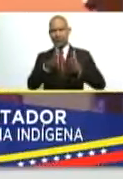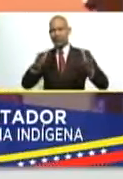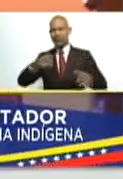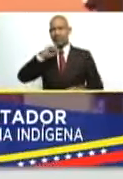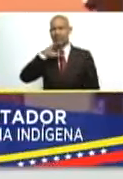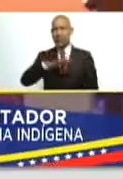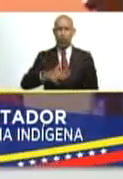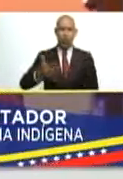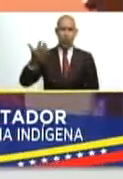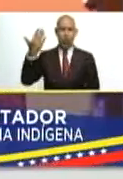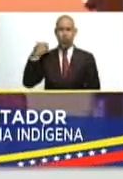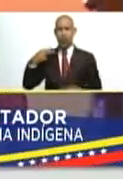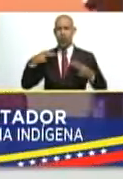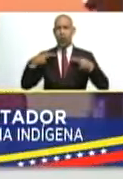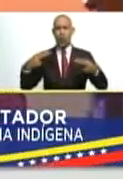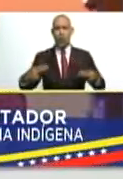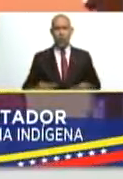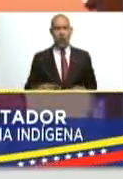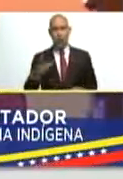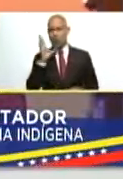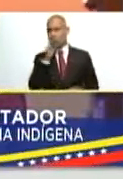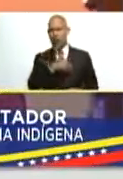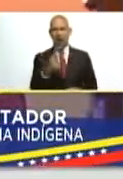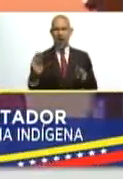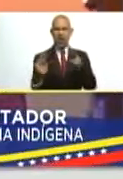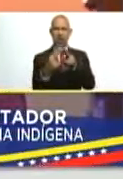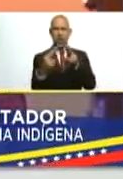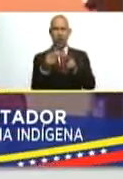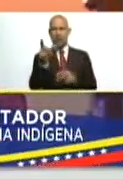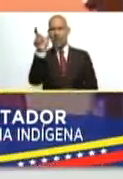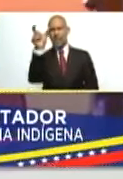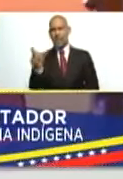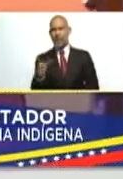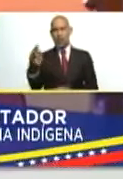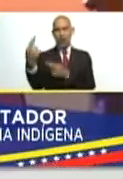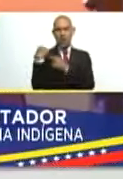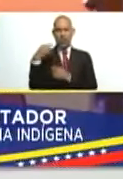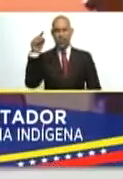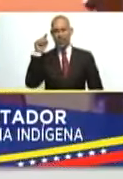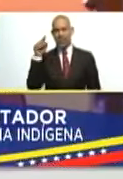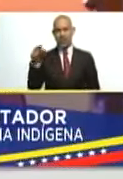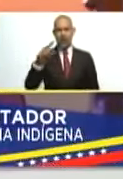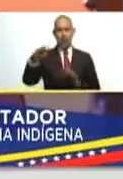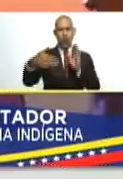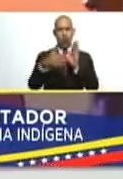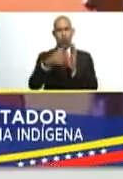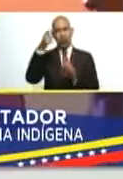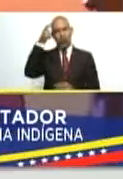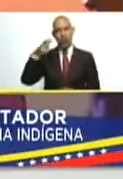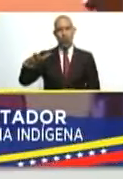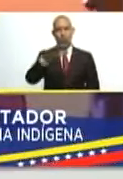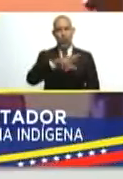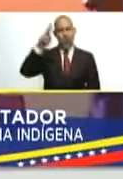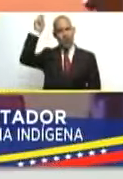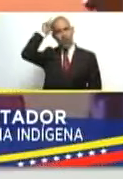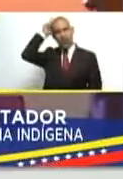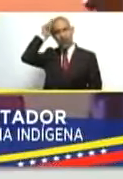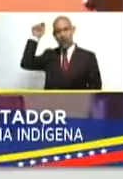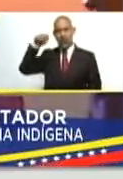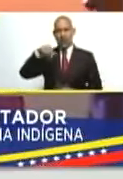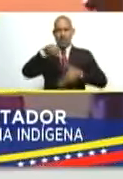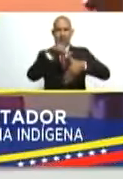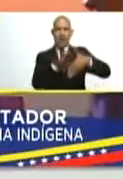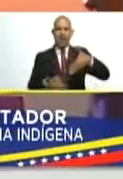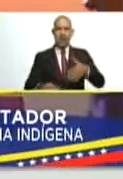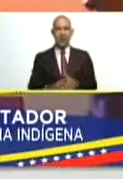historia humana. No se conoce un genocidio más grande que el que se cometió contra los pueblos aborígenes en América.